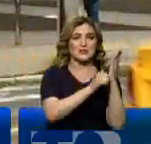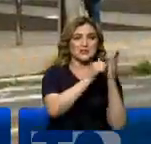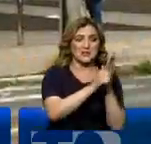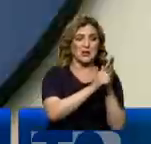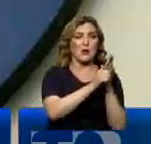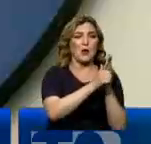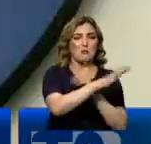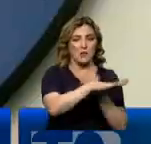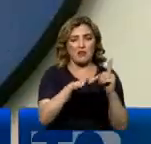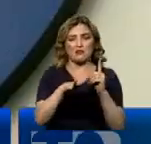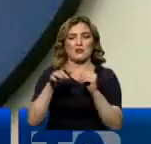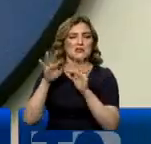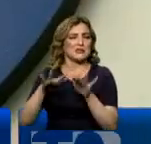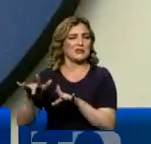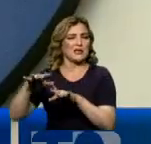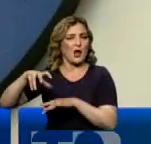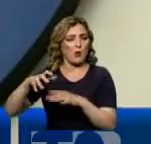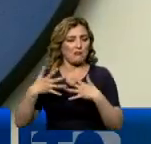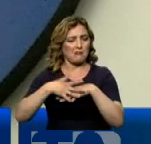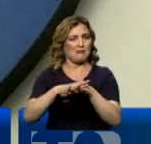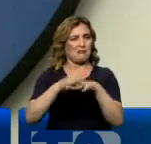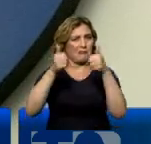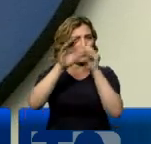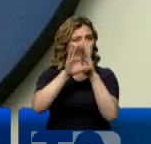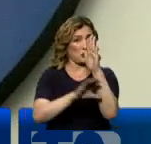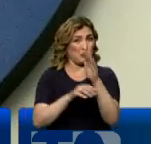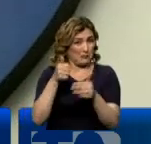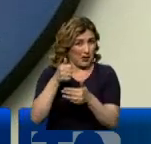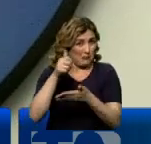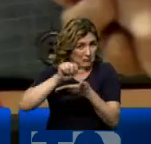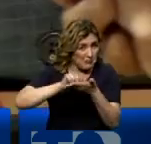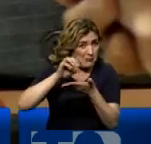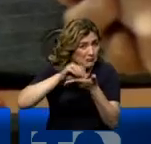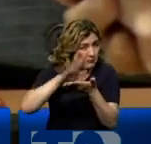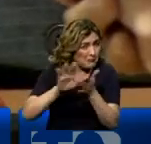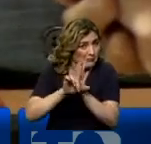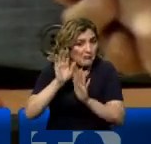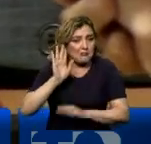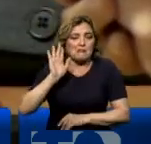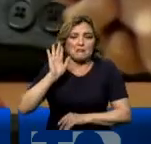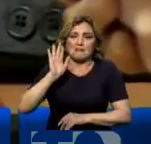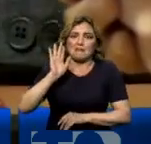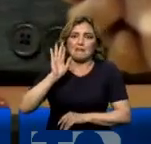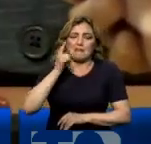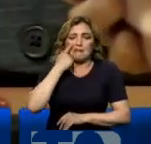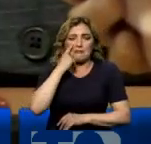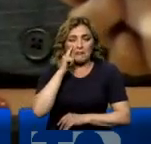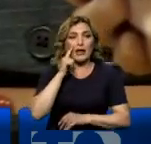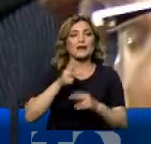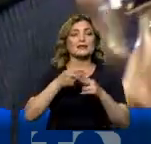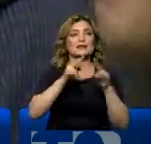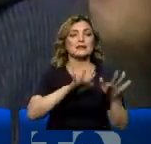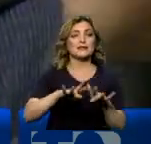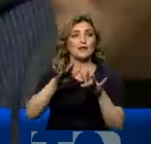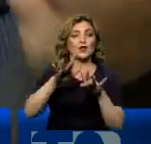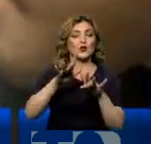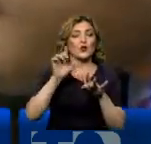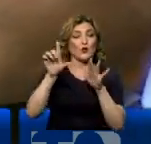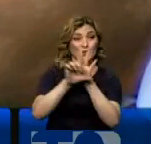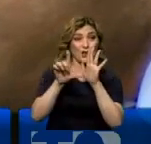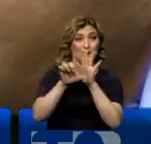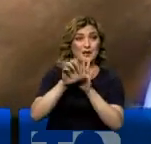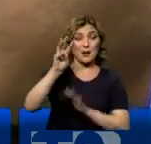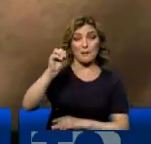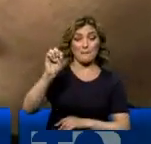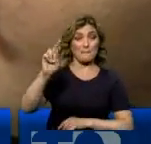Ministerio del Ambiente con la Secretaría del Agua es constitucional. Pues según el exsecretario jurídico del gobierno anterior,